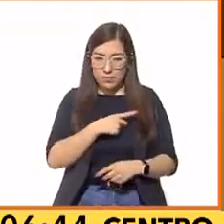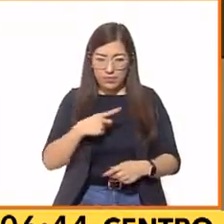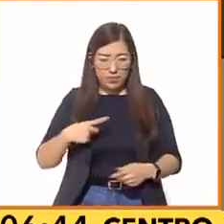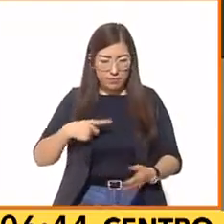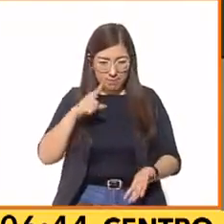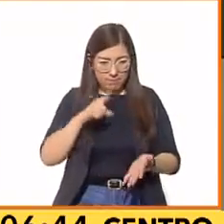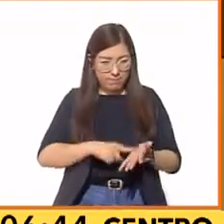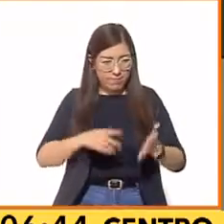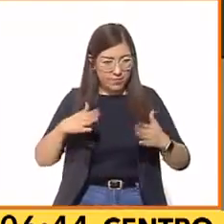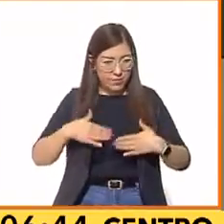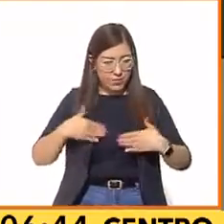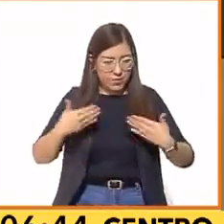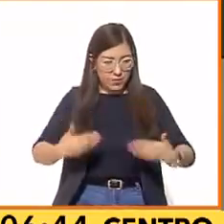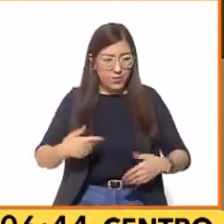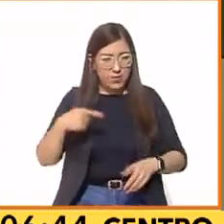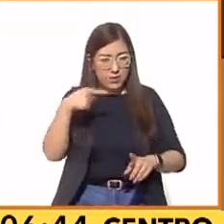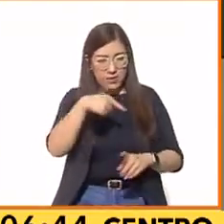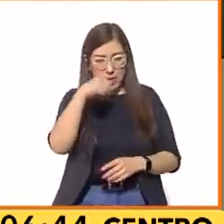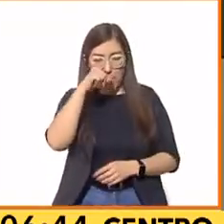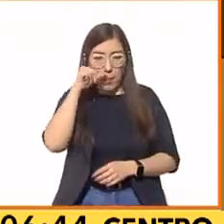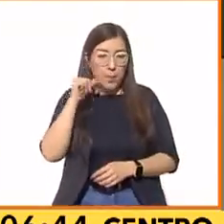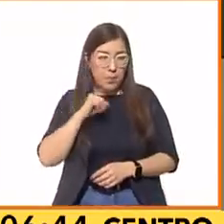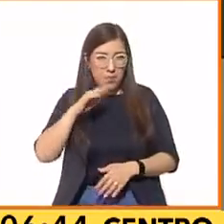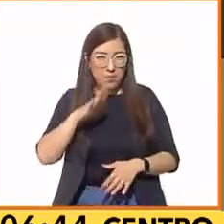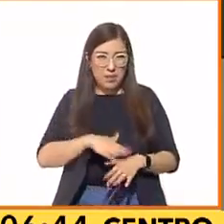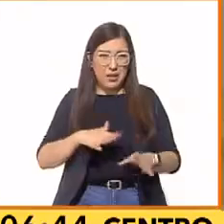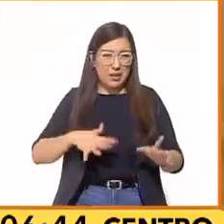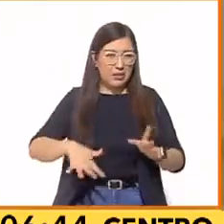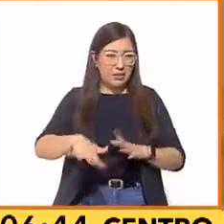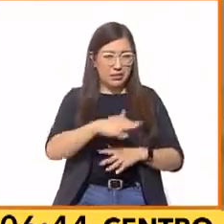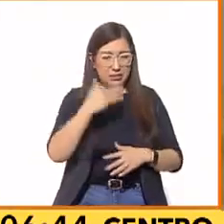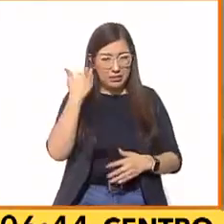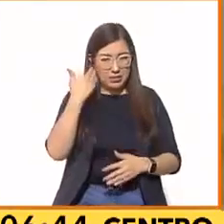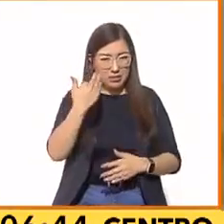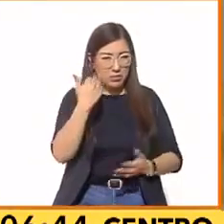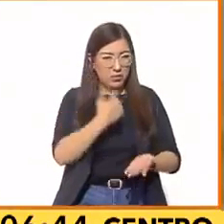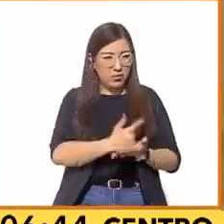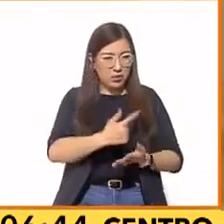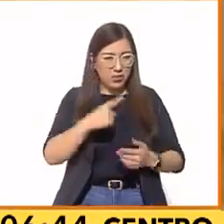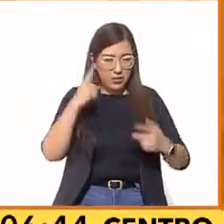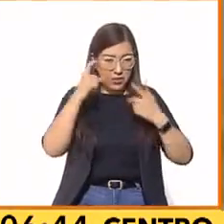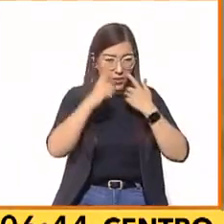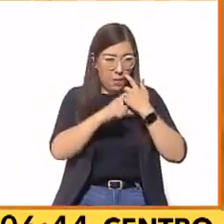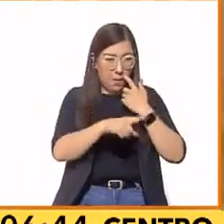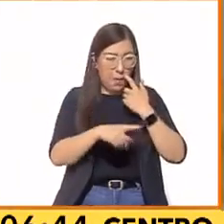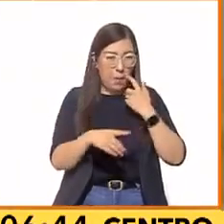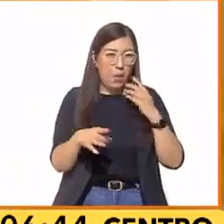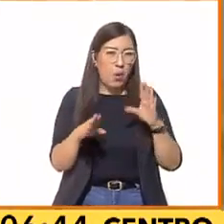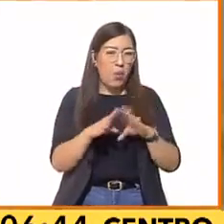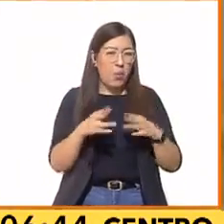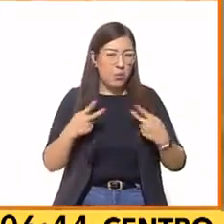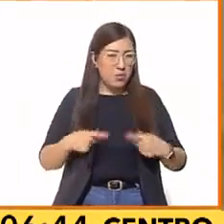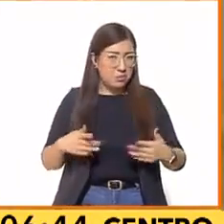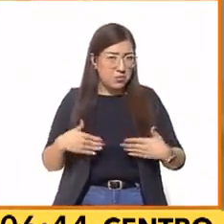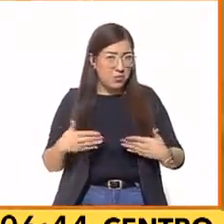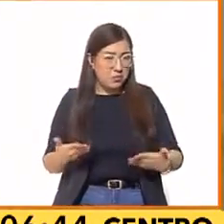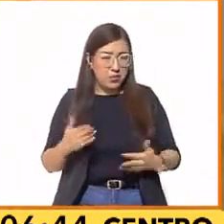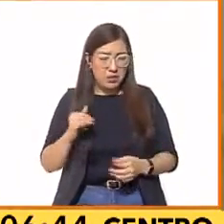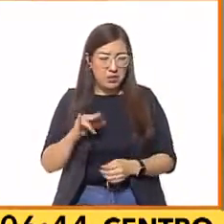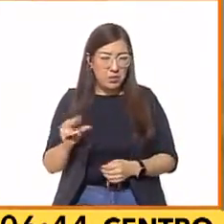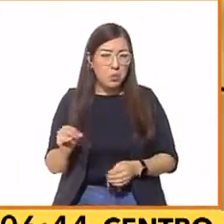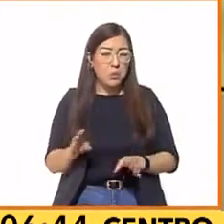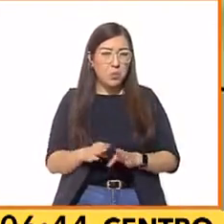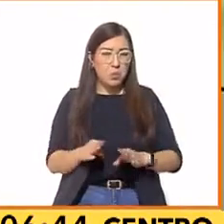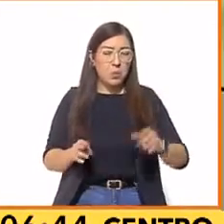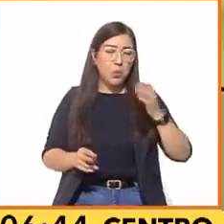persona que iba en los años más difíciles y más graves para México sacarlos adelante, Felipe? Pues es muy importante lo que preguntas,